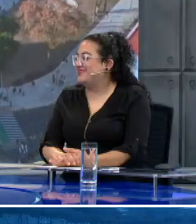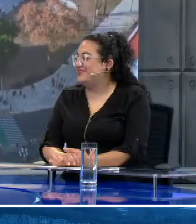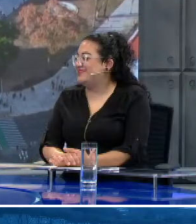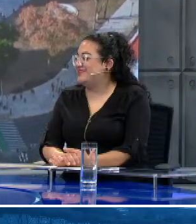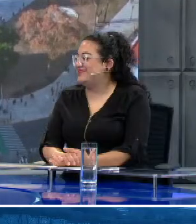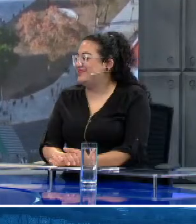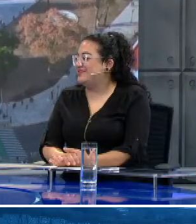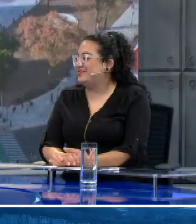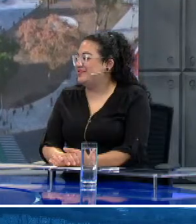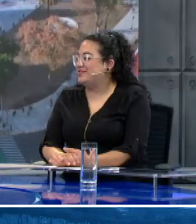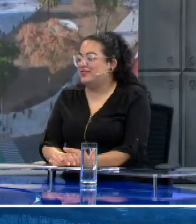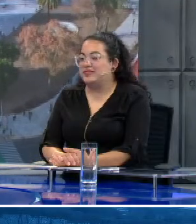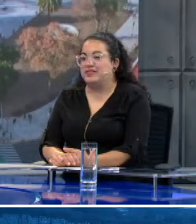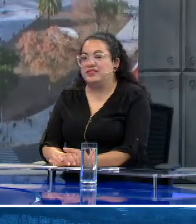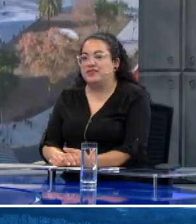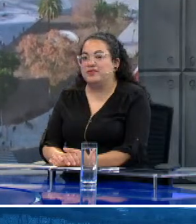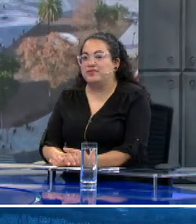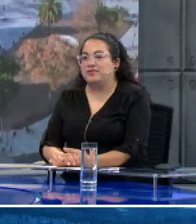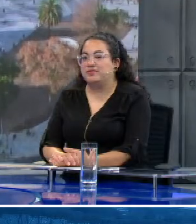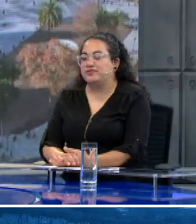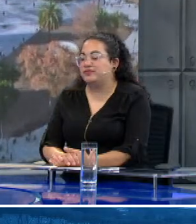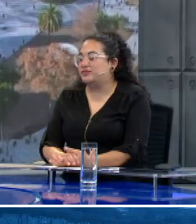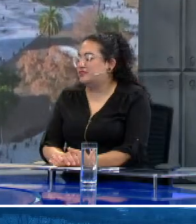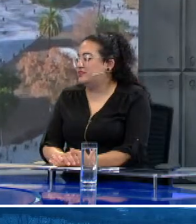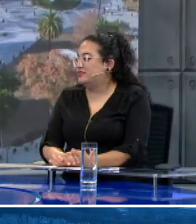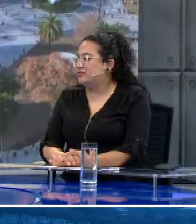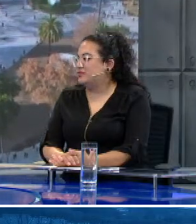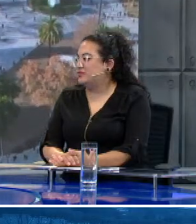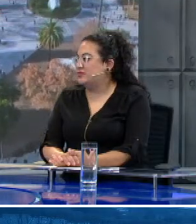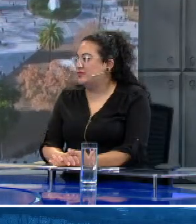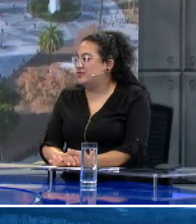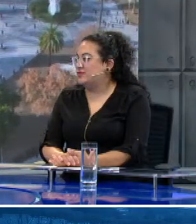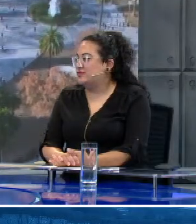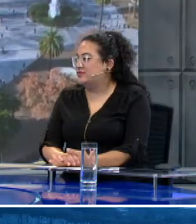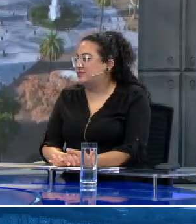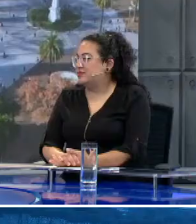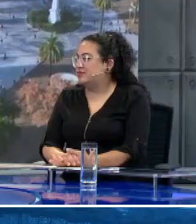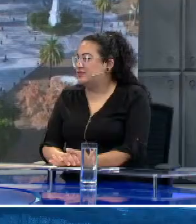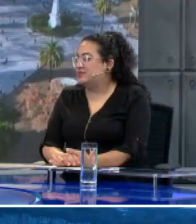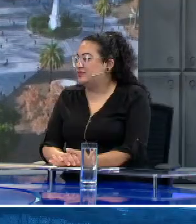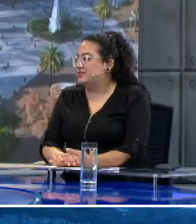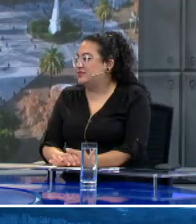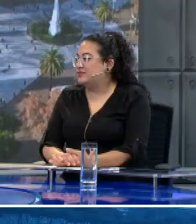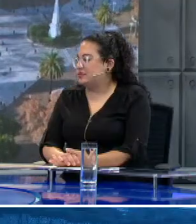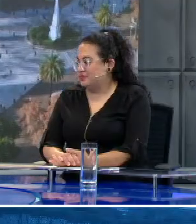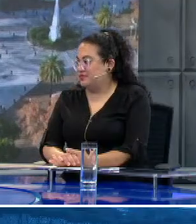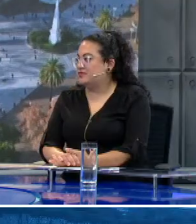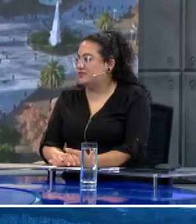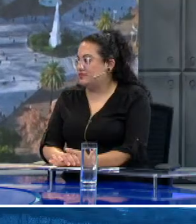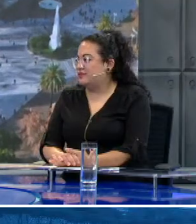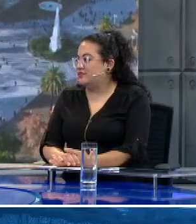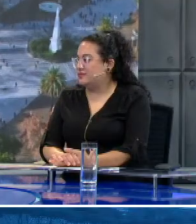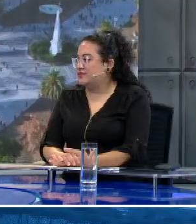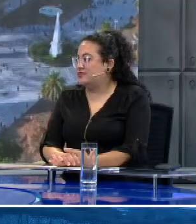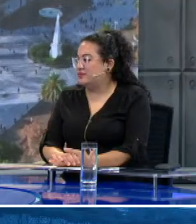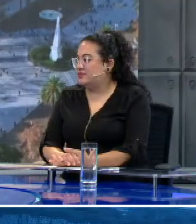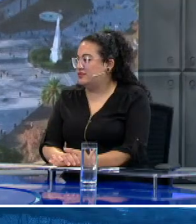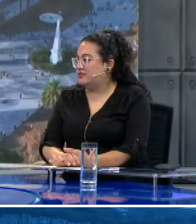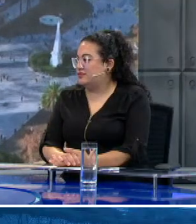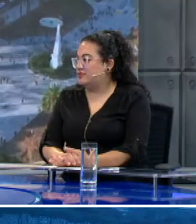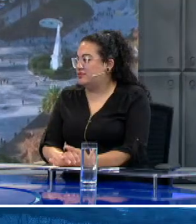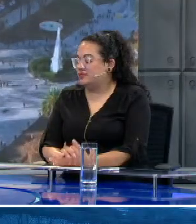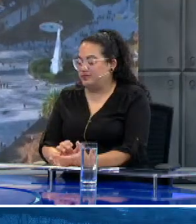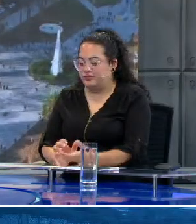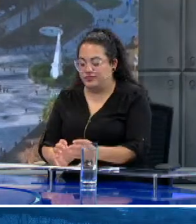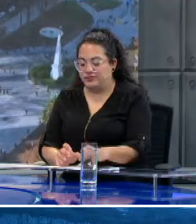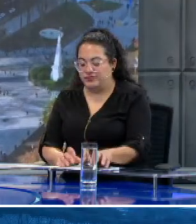año electoral sobre todo. Pero eso es lo bueno en última instancia de que muchos se preguntan por qué se postergó todo eso. Y hoy lo hablábamos con Martín Bravo en